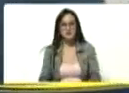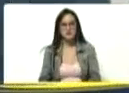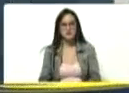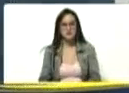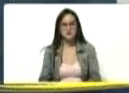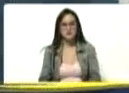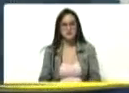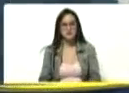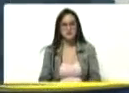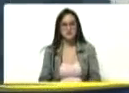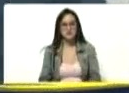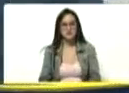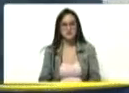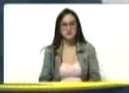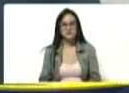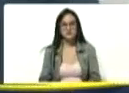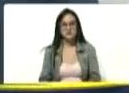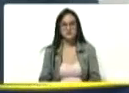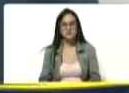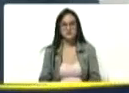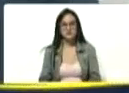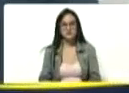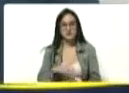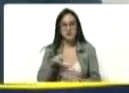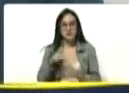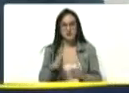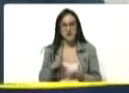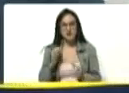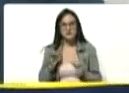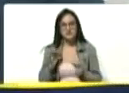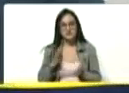De escuchar a Chávez con ese lenguaje revolucionario, con esa firmeza.